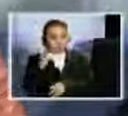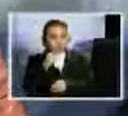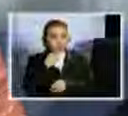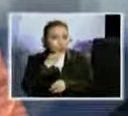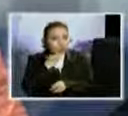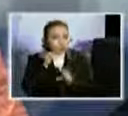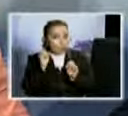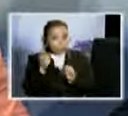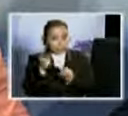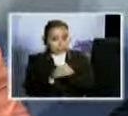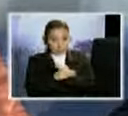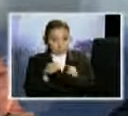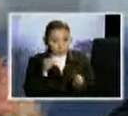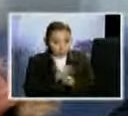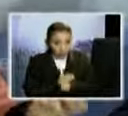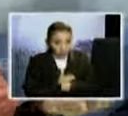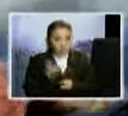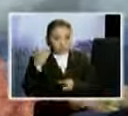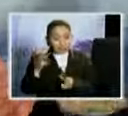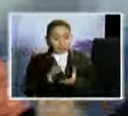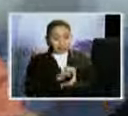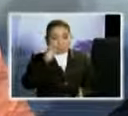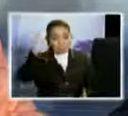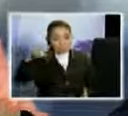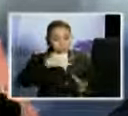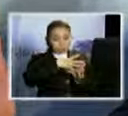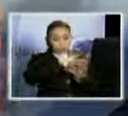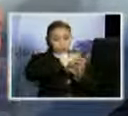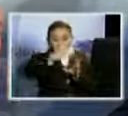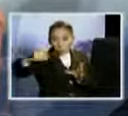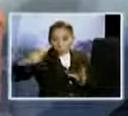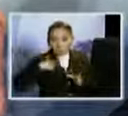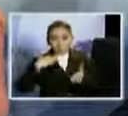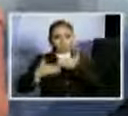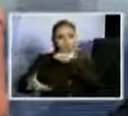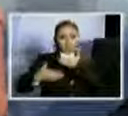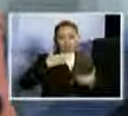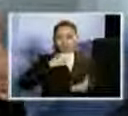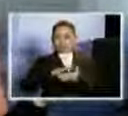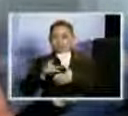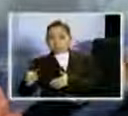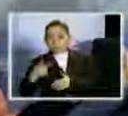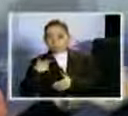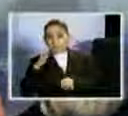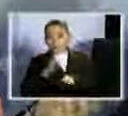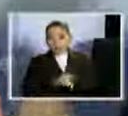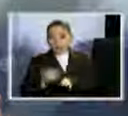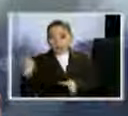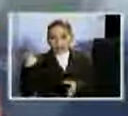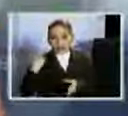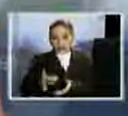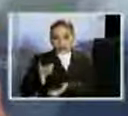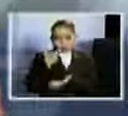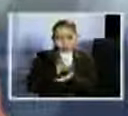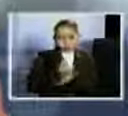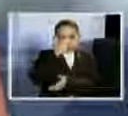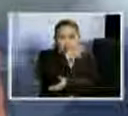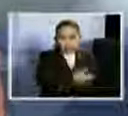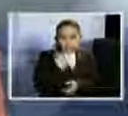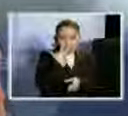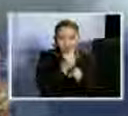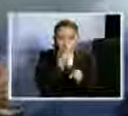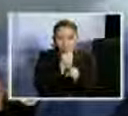uso de este material? A mayor proliferación, a más modernos ponen mucha más plata en el mantenimiento